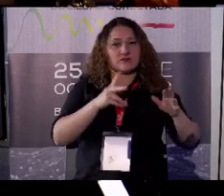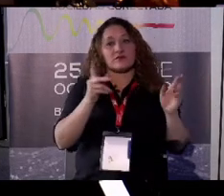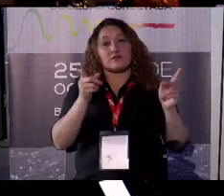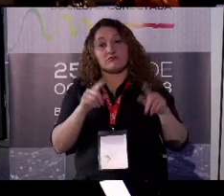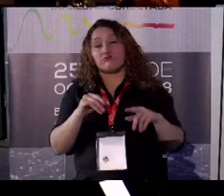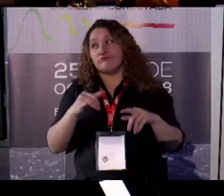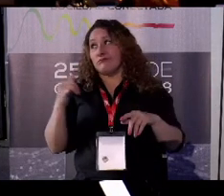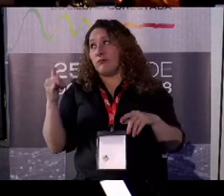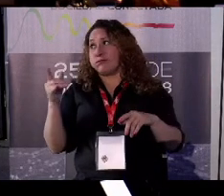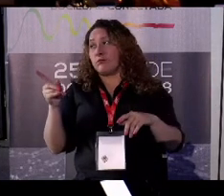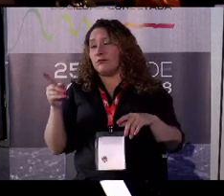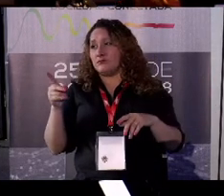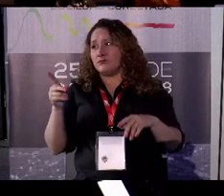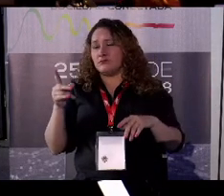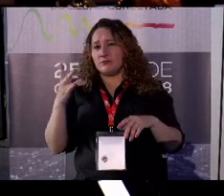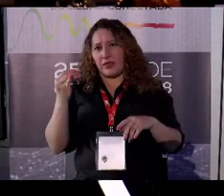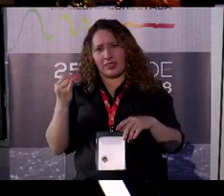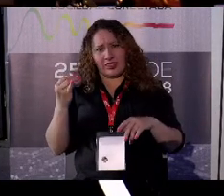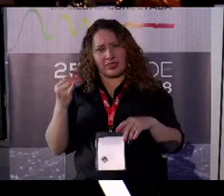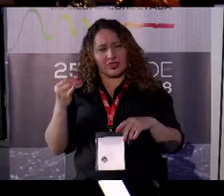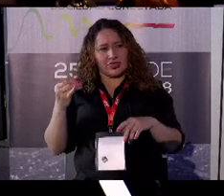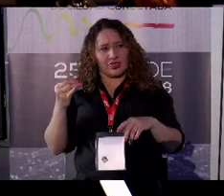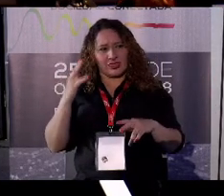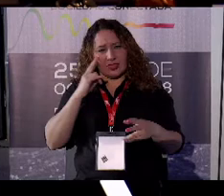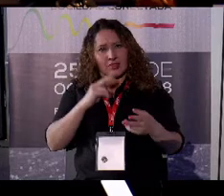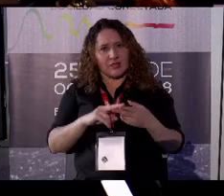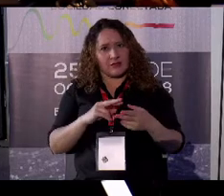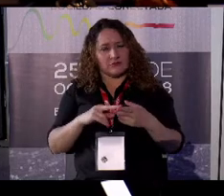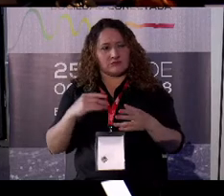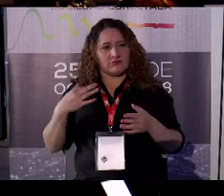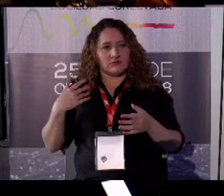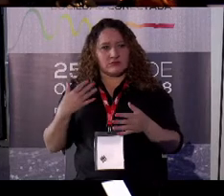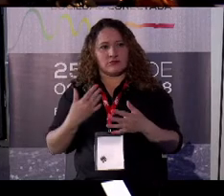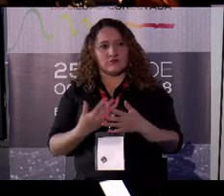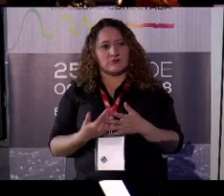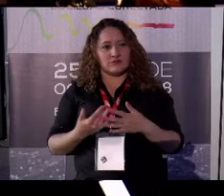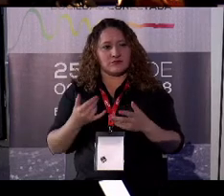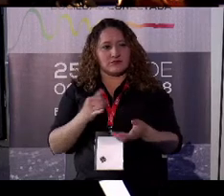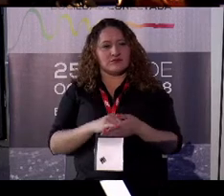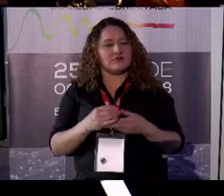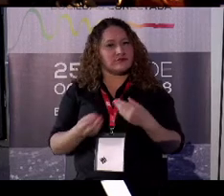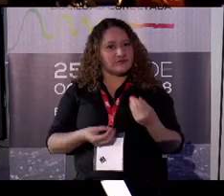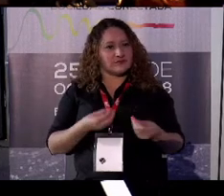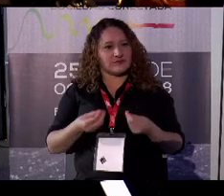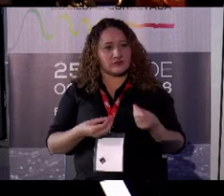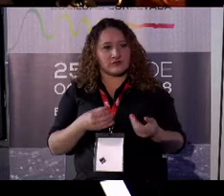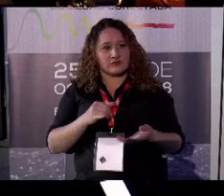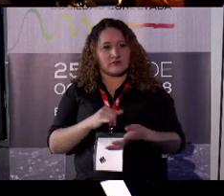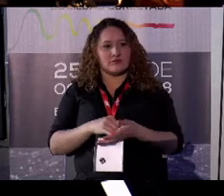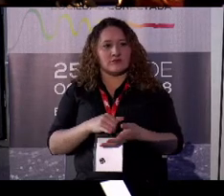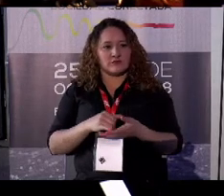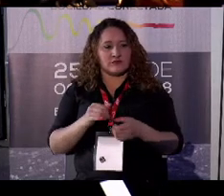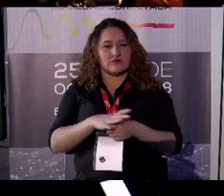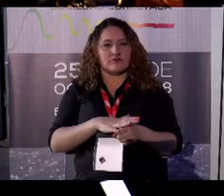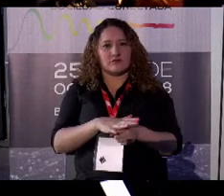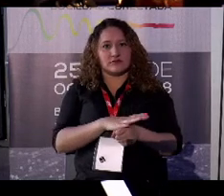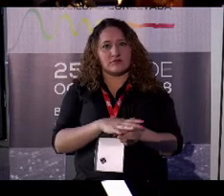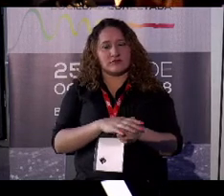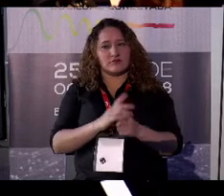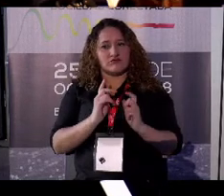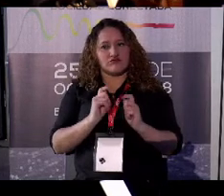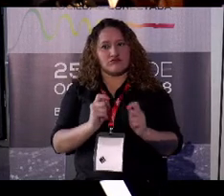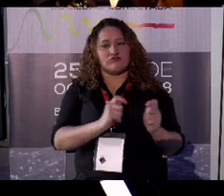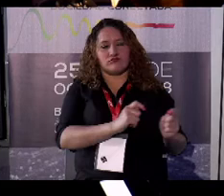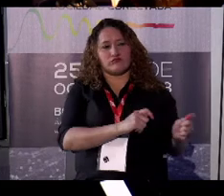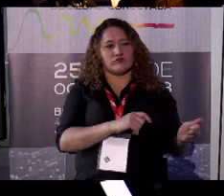que hemos conocido recientemente de qué hacer con la reasignación o con la asignación